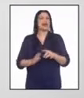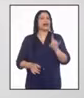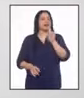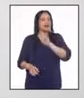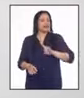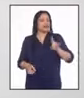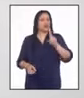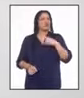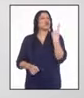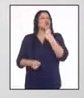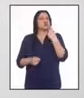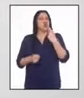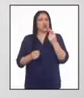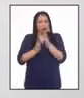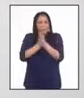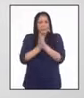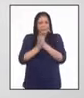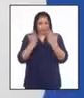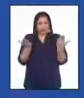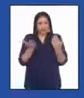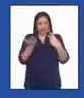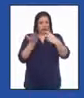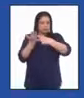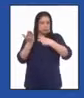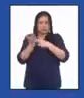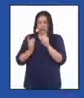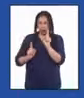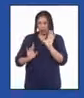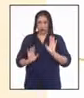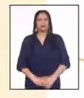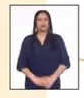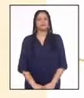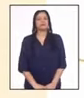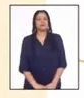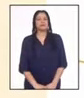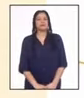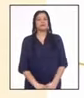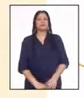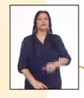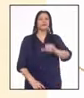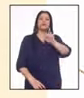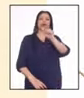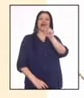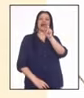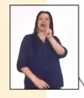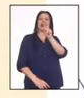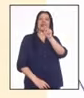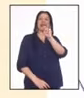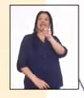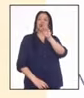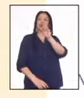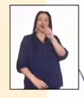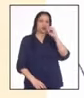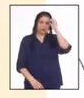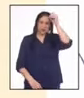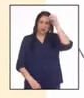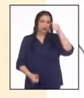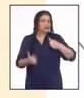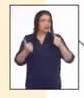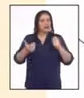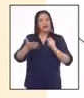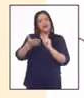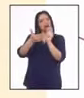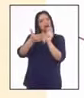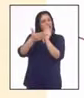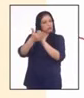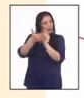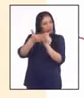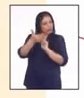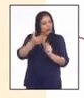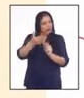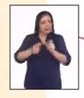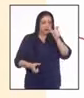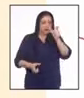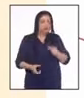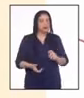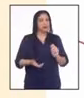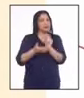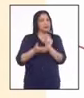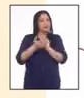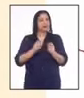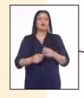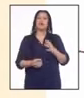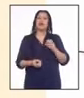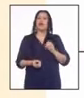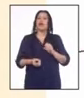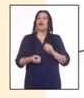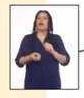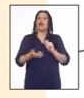usen exclusivamente en ellos. El artículo de opinión es un texto en el que el autor presenta su